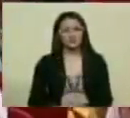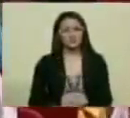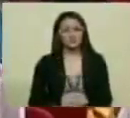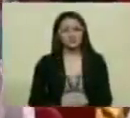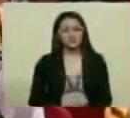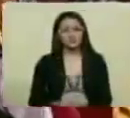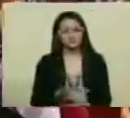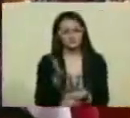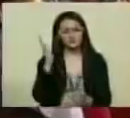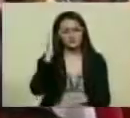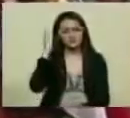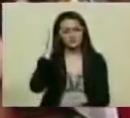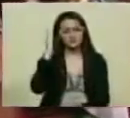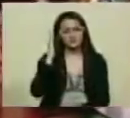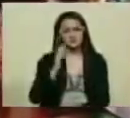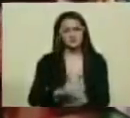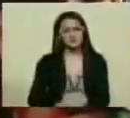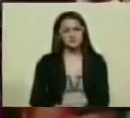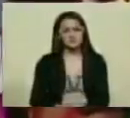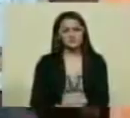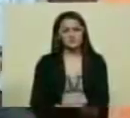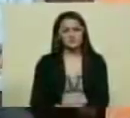Ustedes lo saben, hermanos y hermanas,